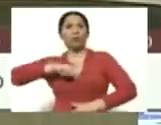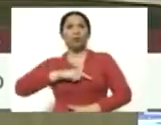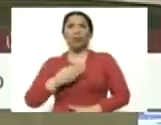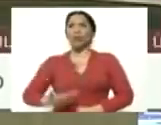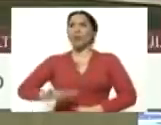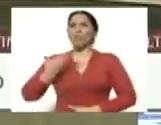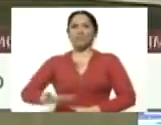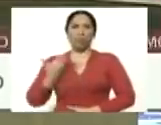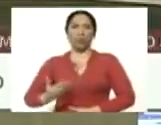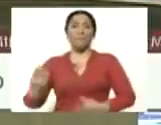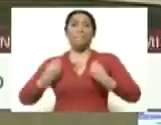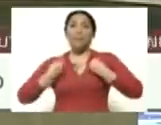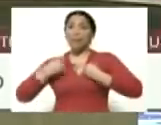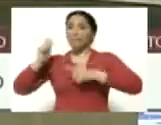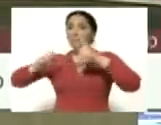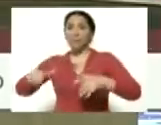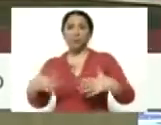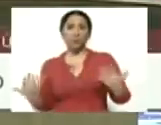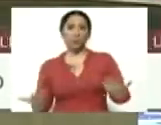importan son las personas.